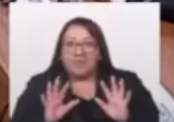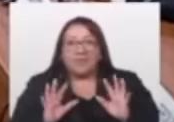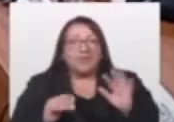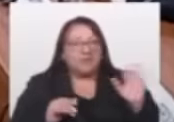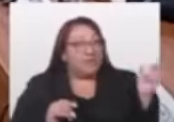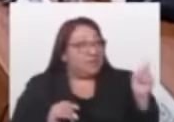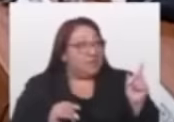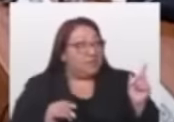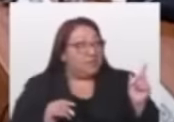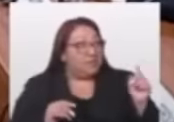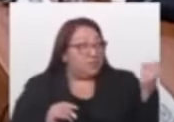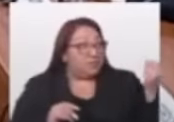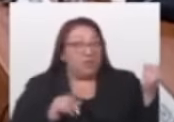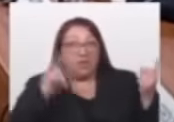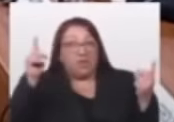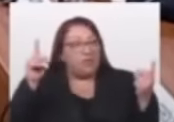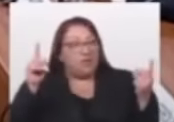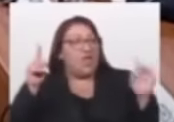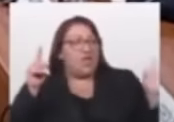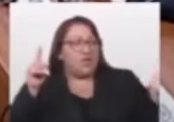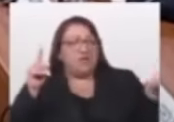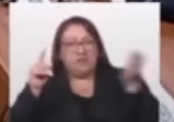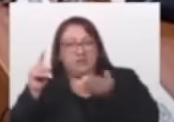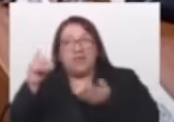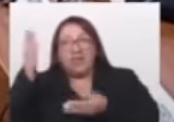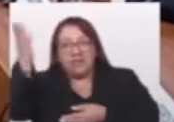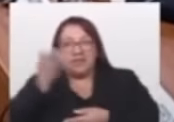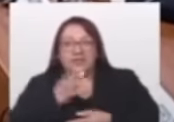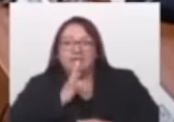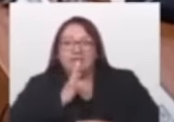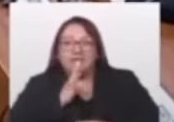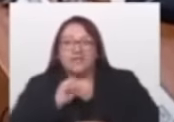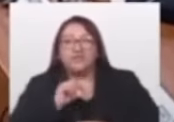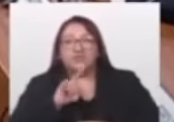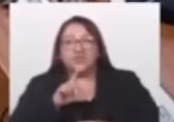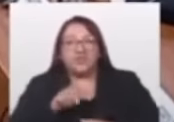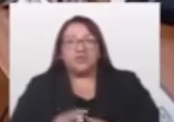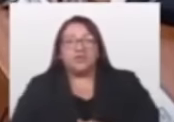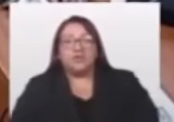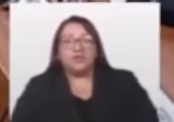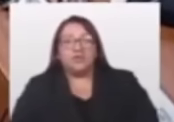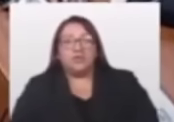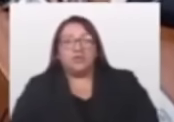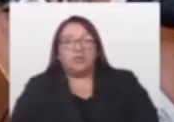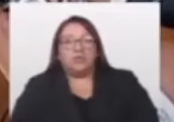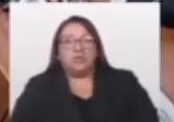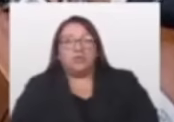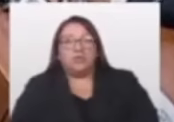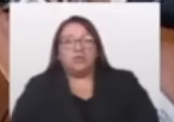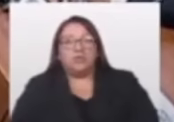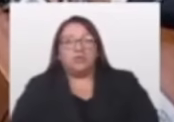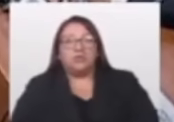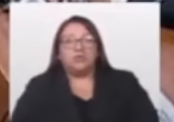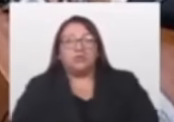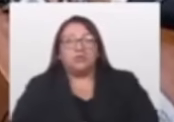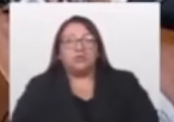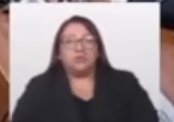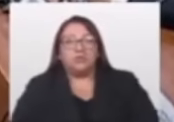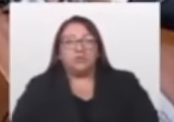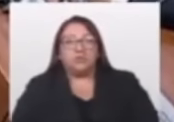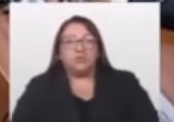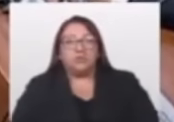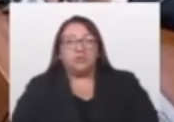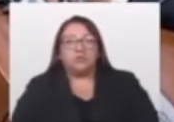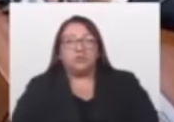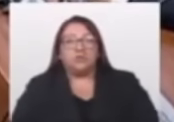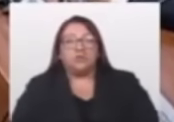Ok, muy bien. Ya que ha sido muy generosa la congresista Sigrid Bazán, vamos a ceder el uso a la palabra a la congresista Susel